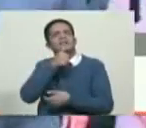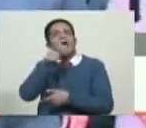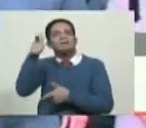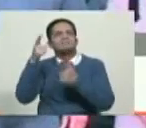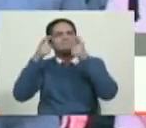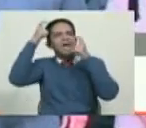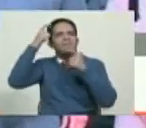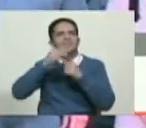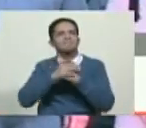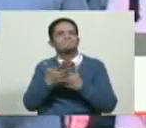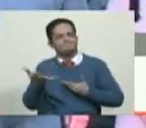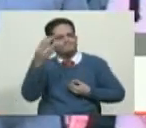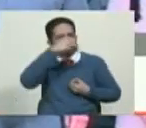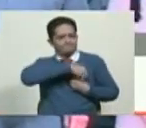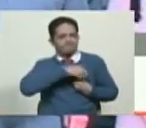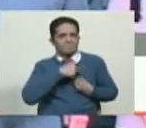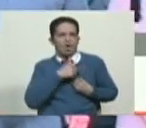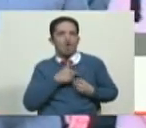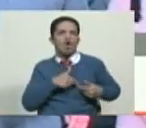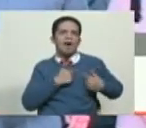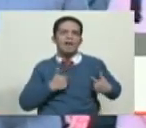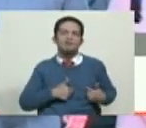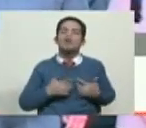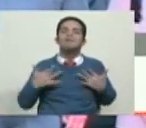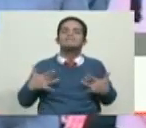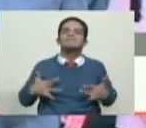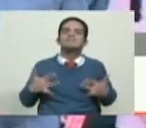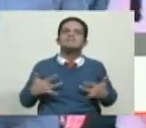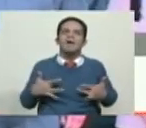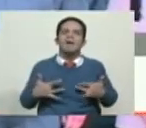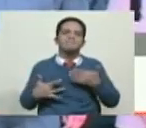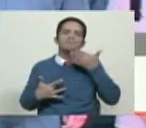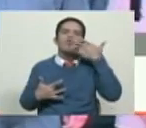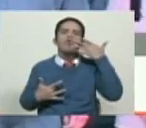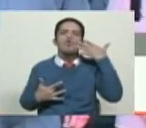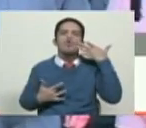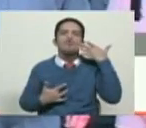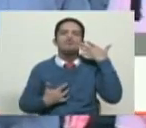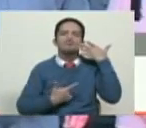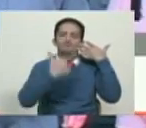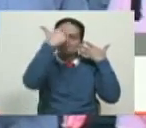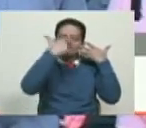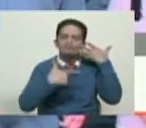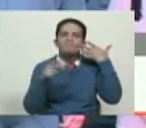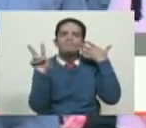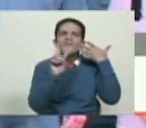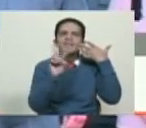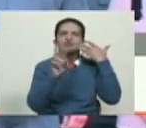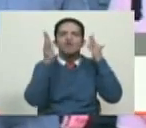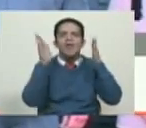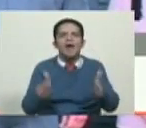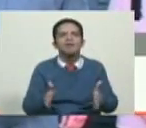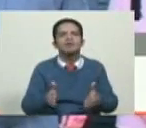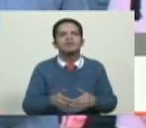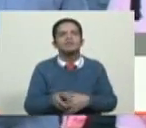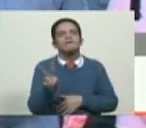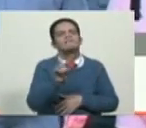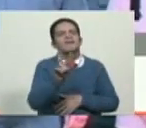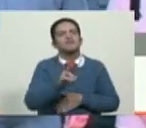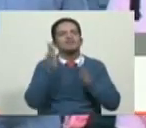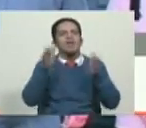Frías. Llevémoslo en el corazón y sintamos el orgullo de ser venezolanos, de ser